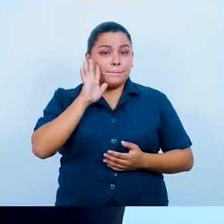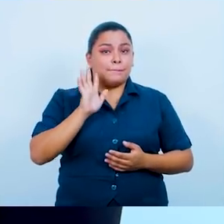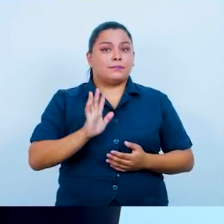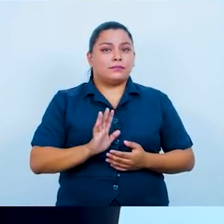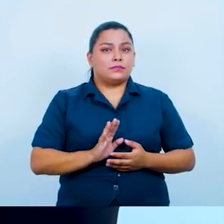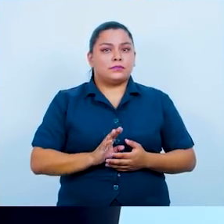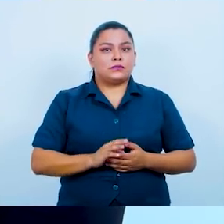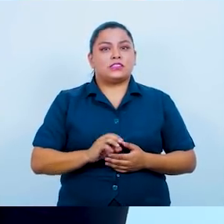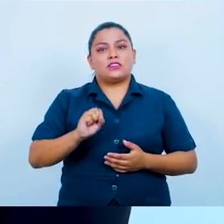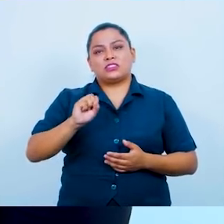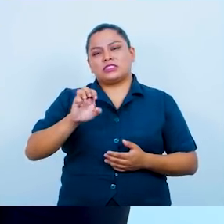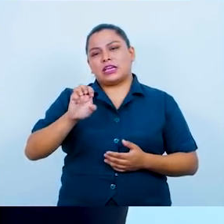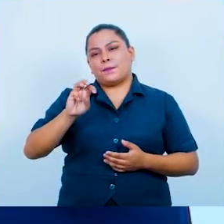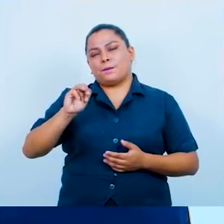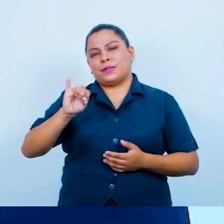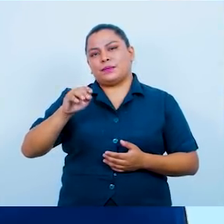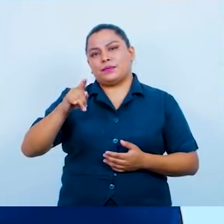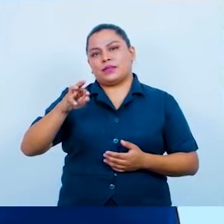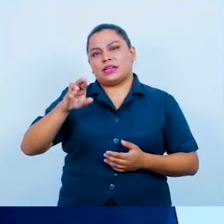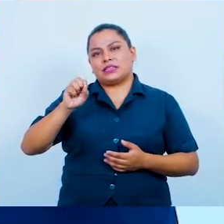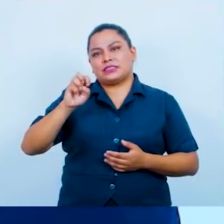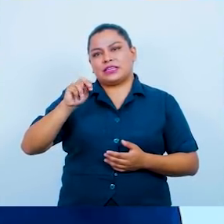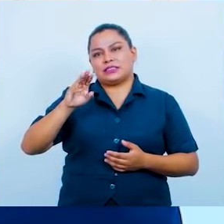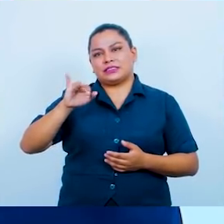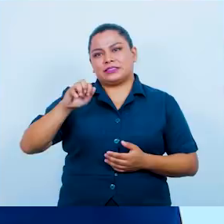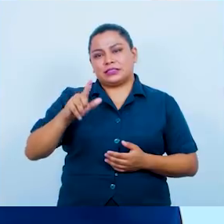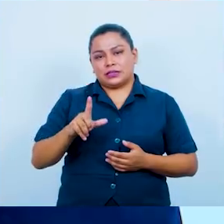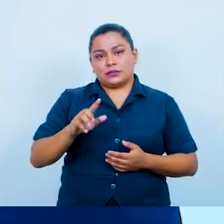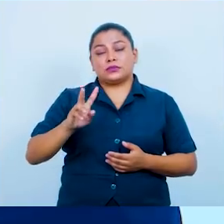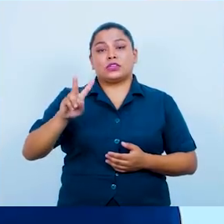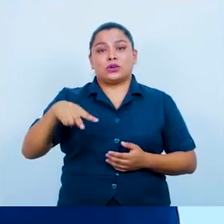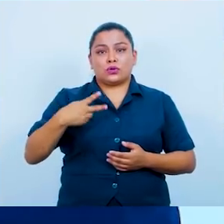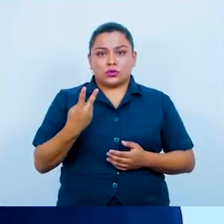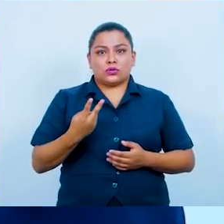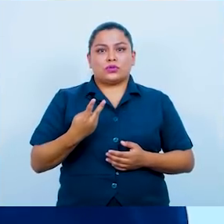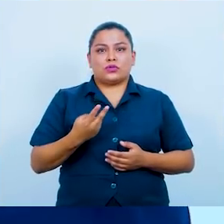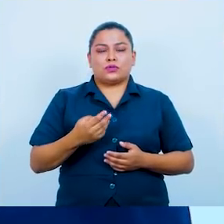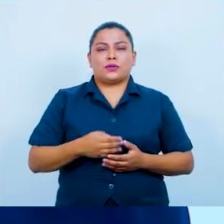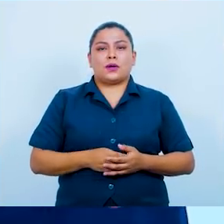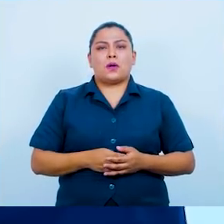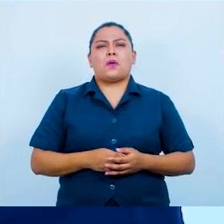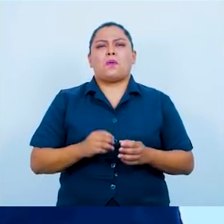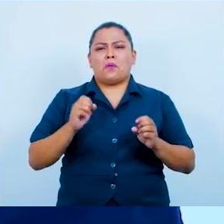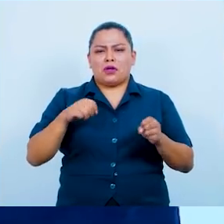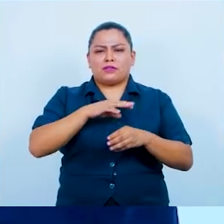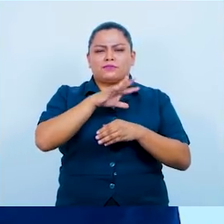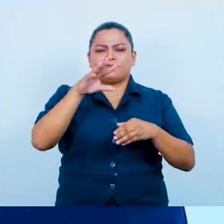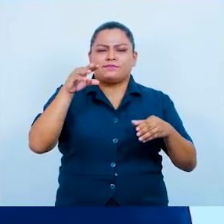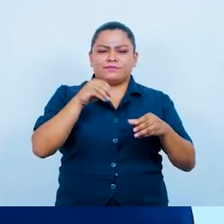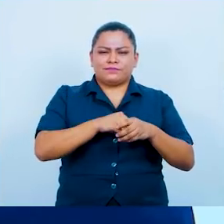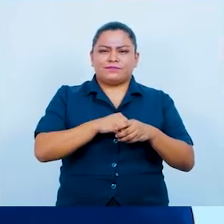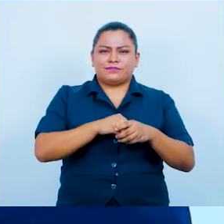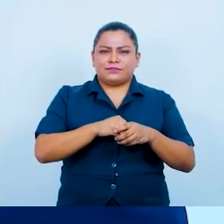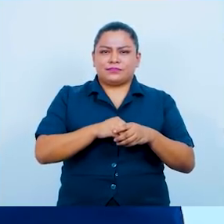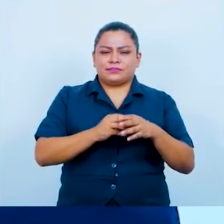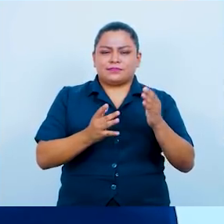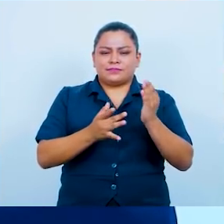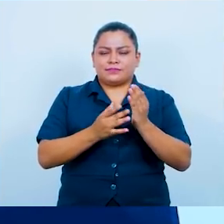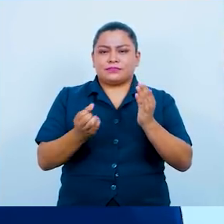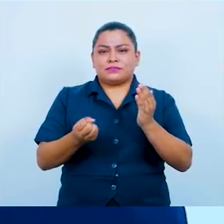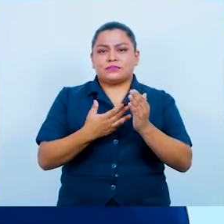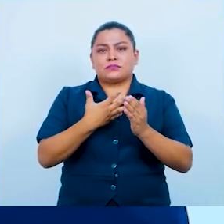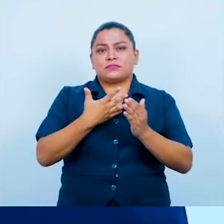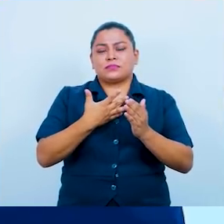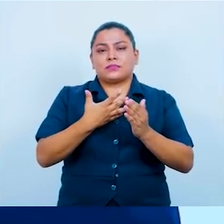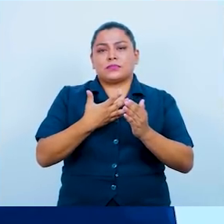modalidad semipresencial. Por último, el M-Learning apuesta a la integración del e-learning con dispositivos móviles